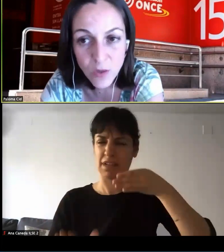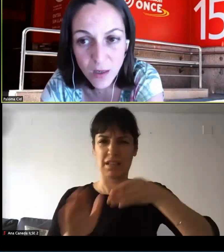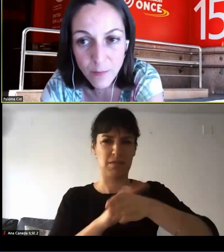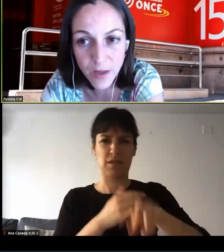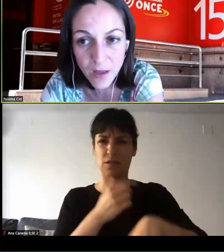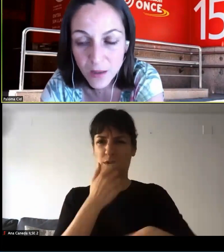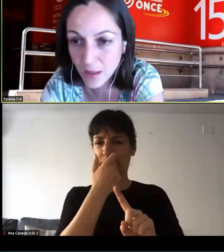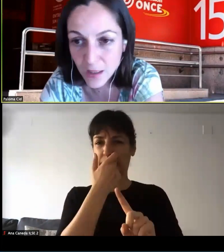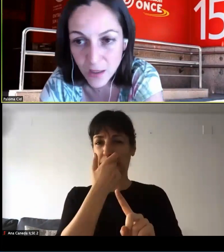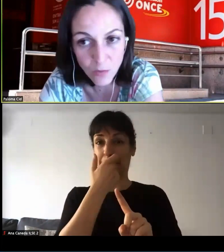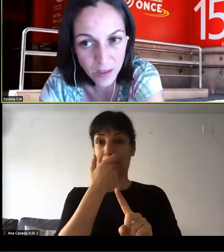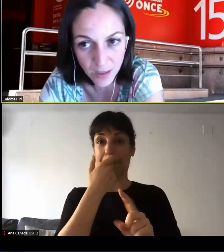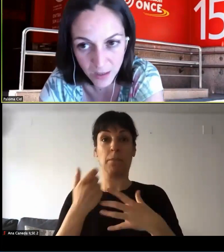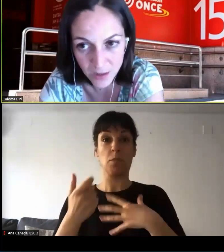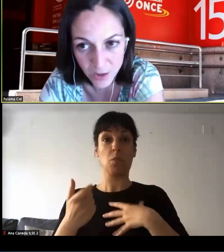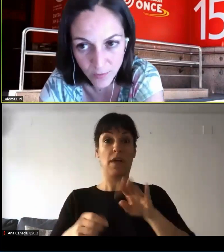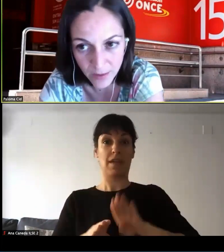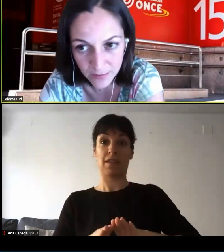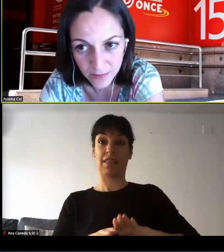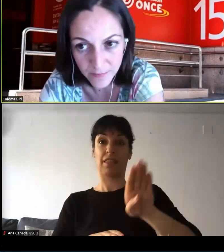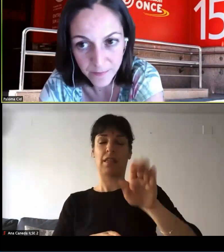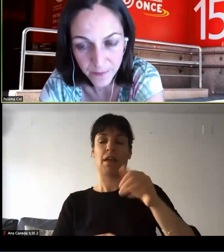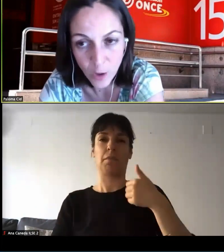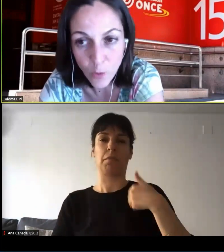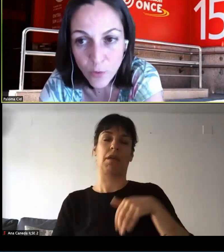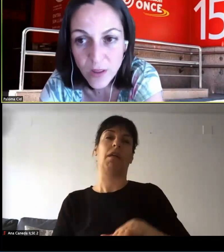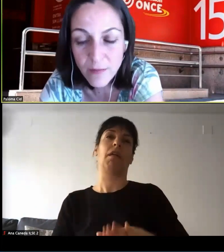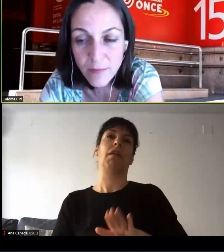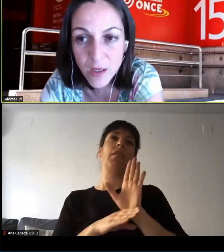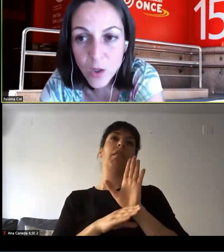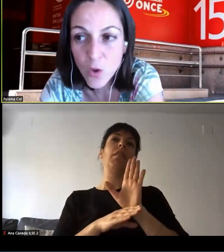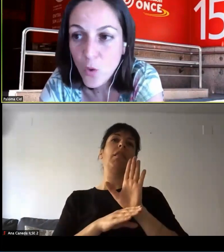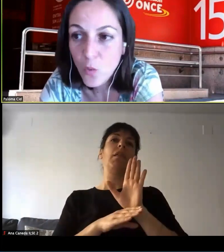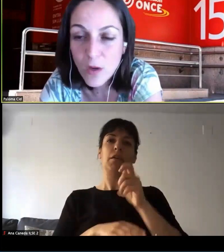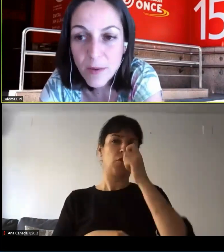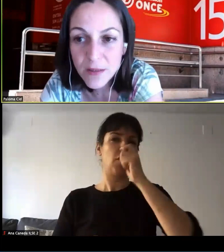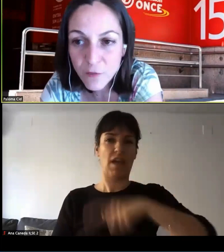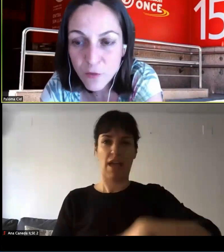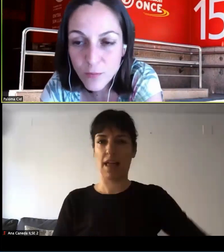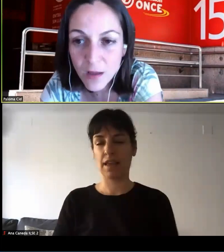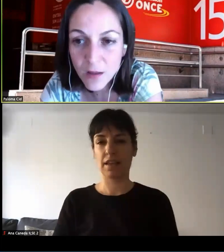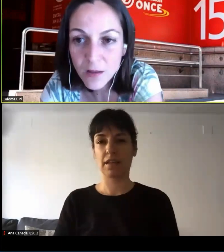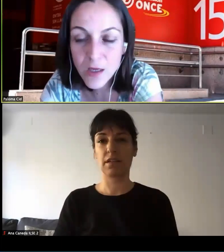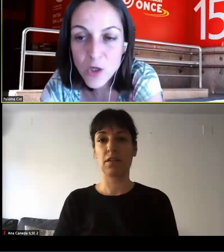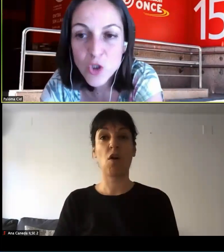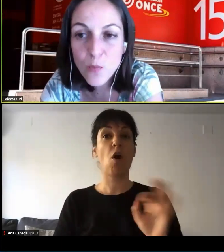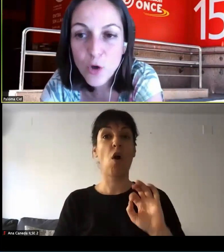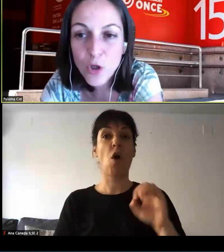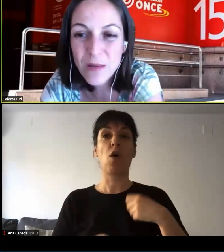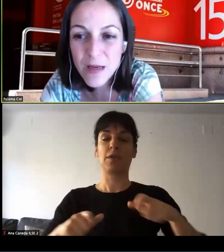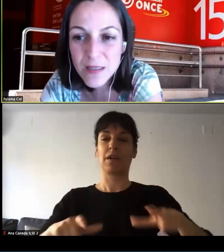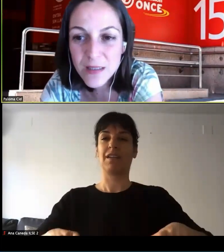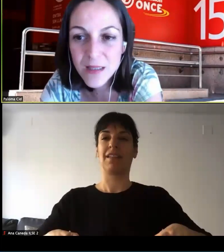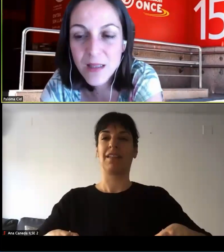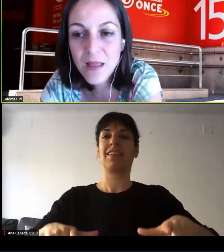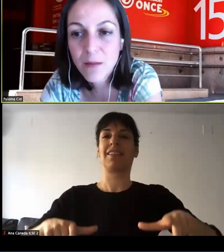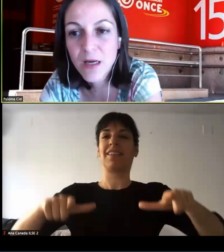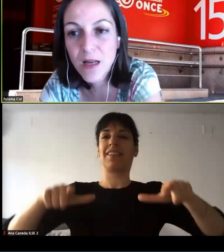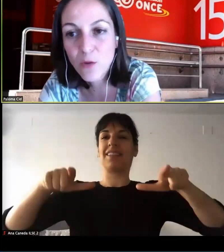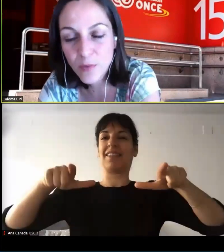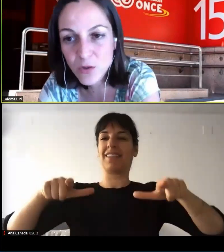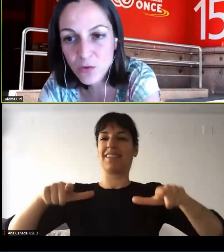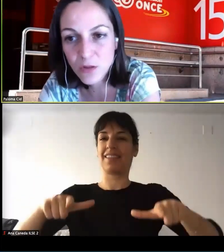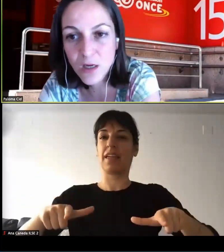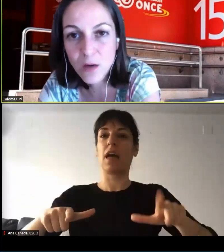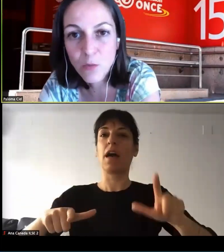existir una rampa que no haya quien la suba. O puede haber una plataforma que no soporte más de